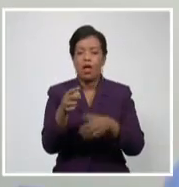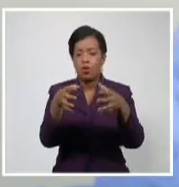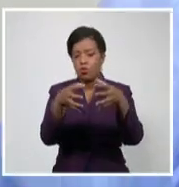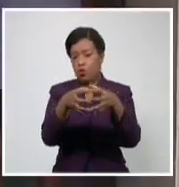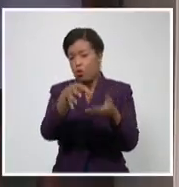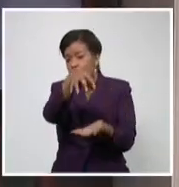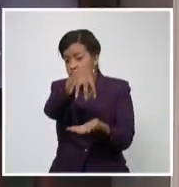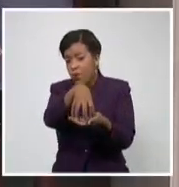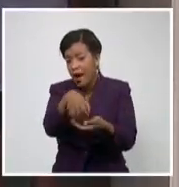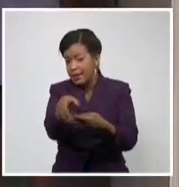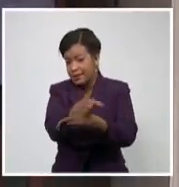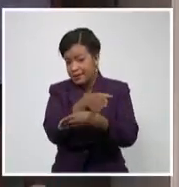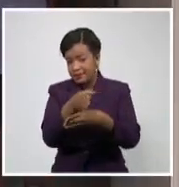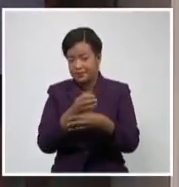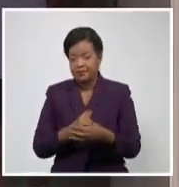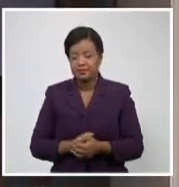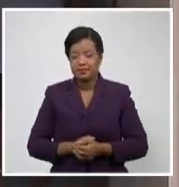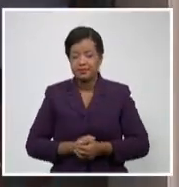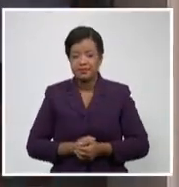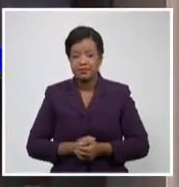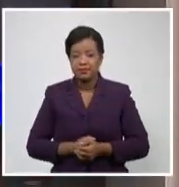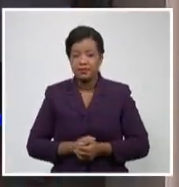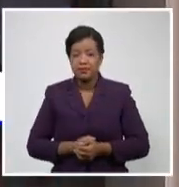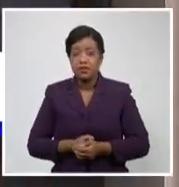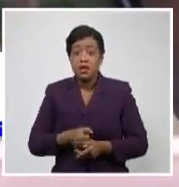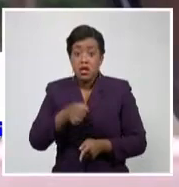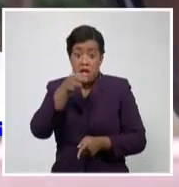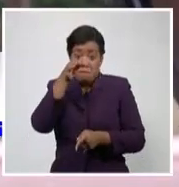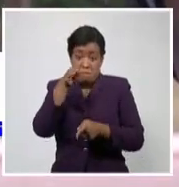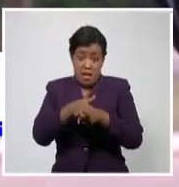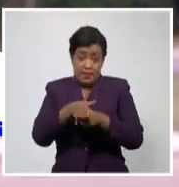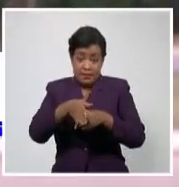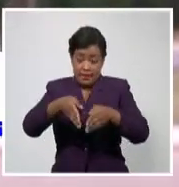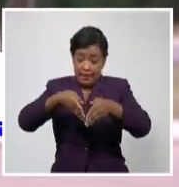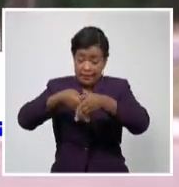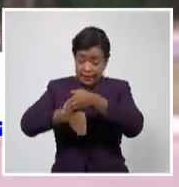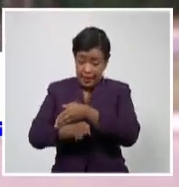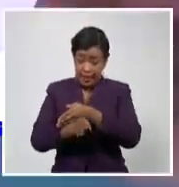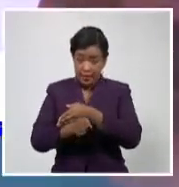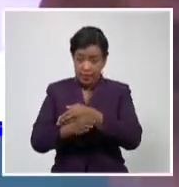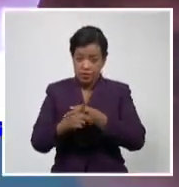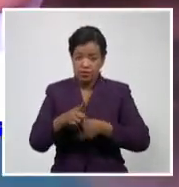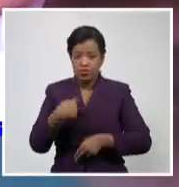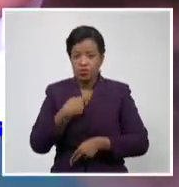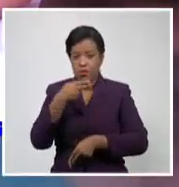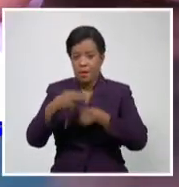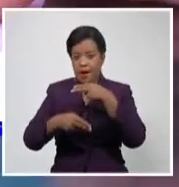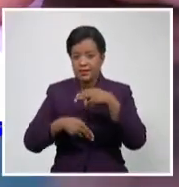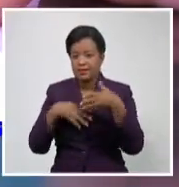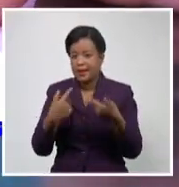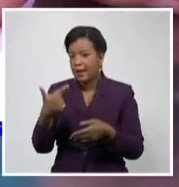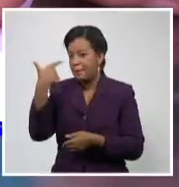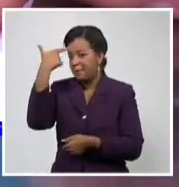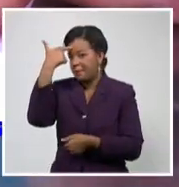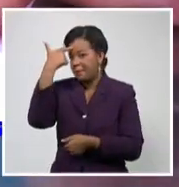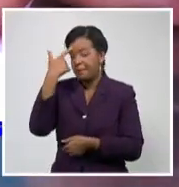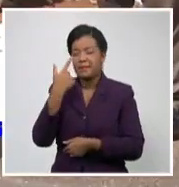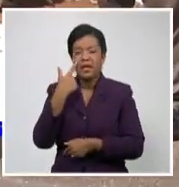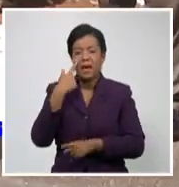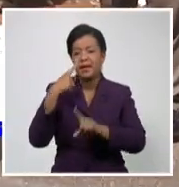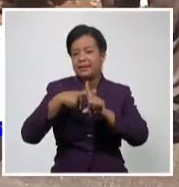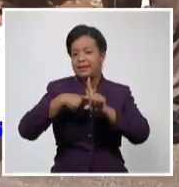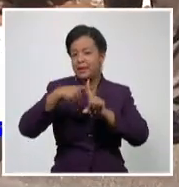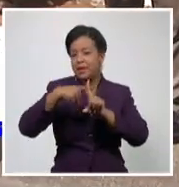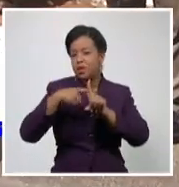mando. Comenzamos en la entrada inicial, donde realizamos una pesquisa de todo el personal y a la